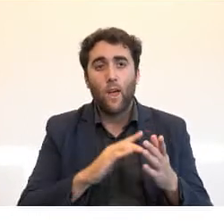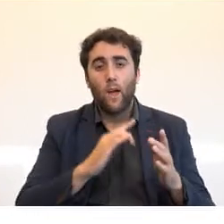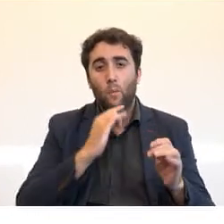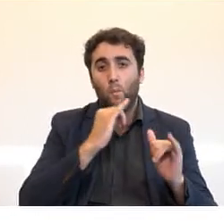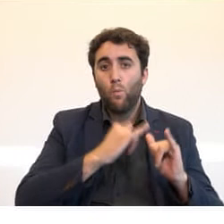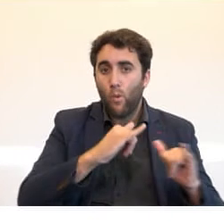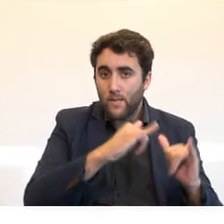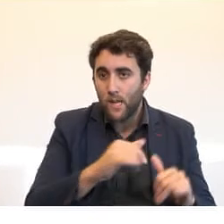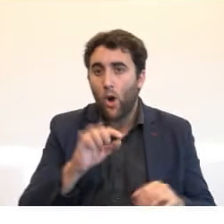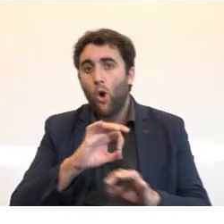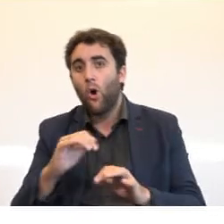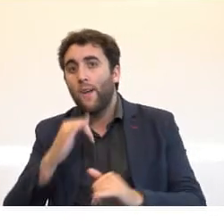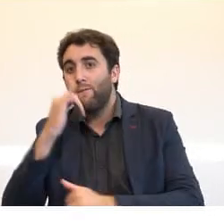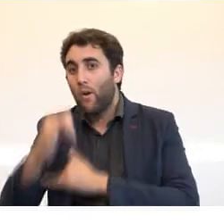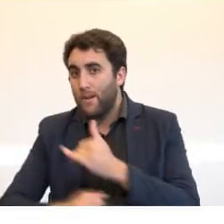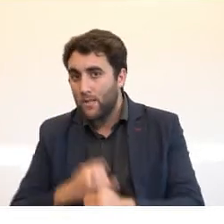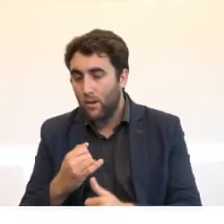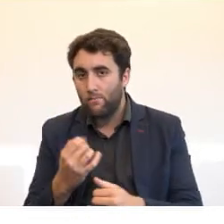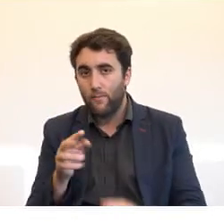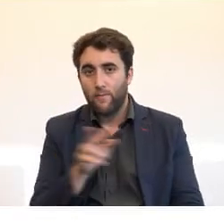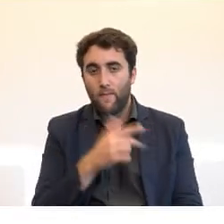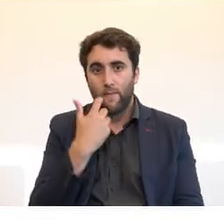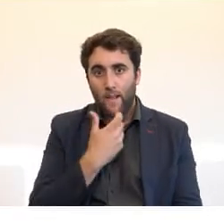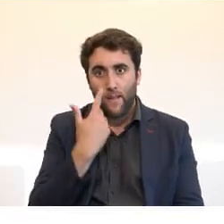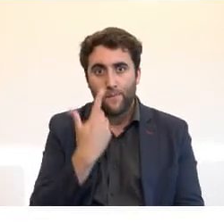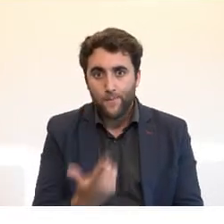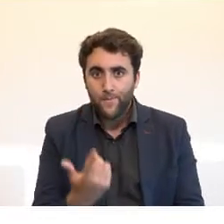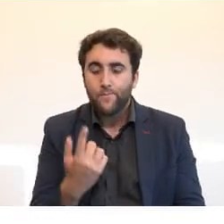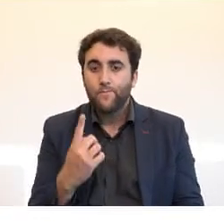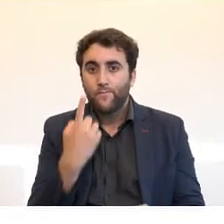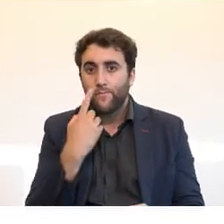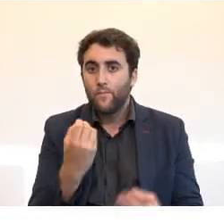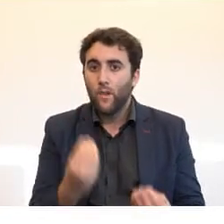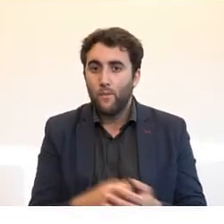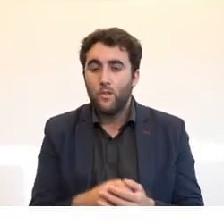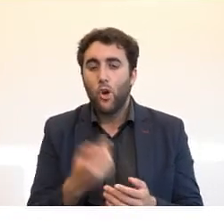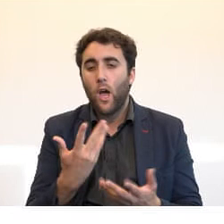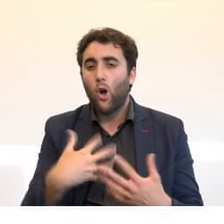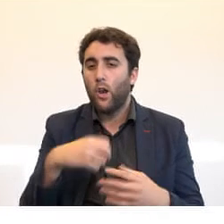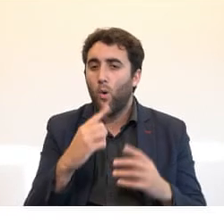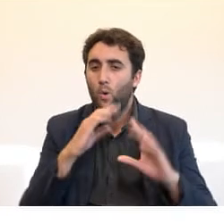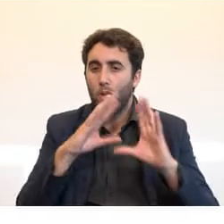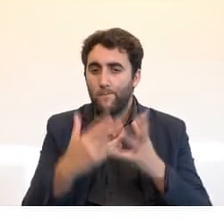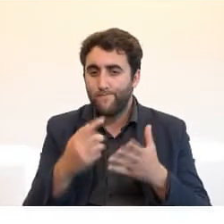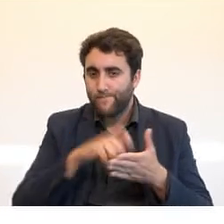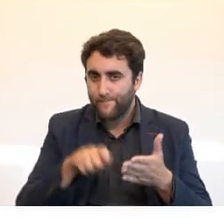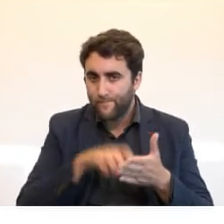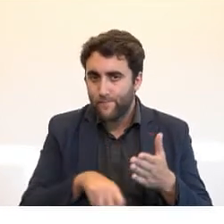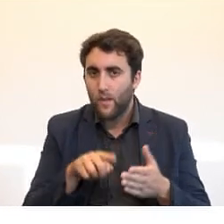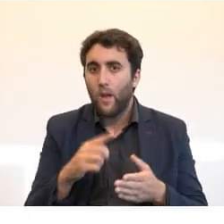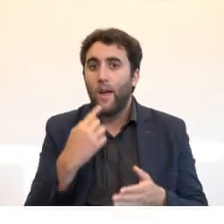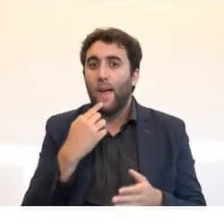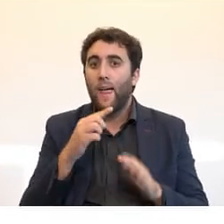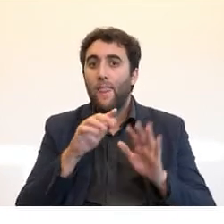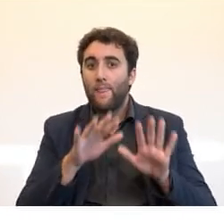informativo. Me encontré un estudio, en este caso mundial, que decía que 1 de cada 10 jóvenes no consigue empleo